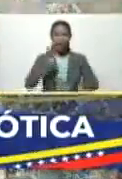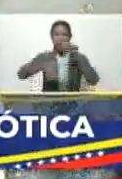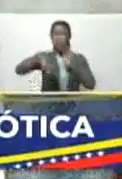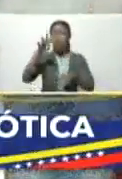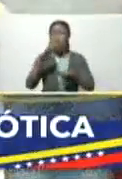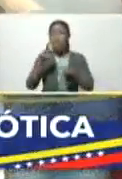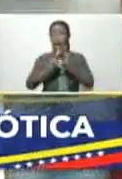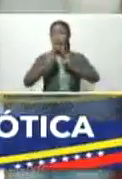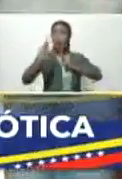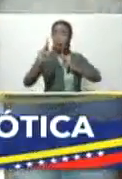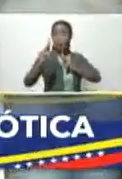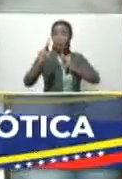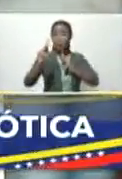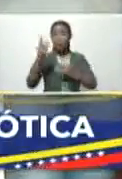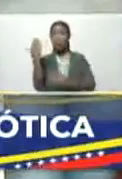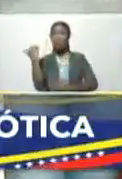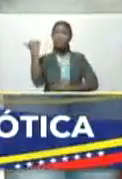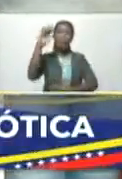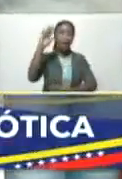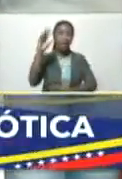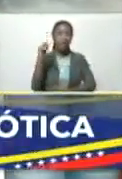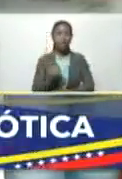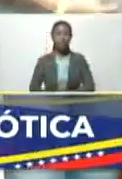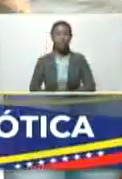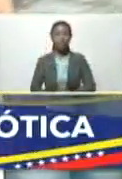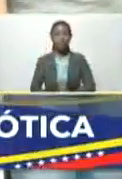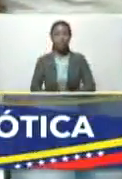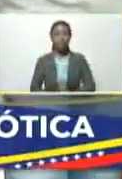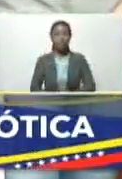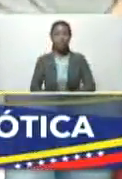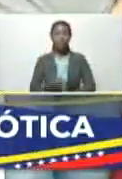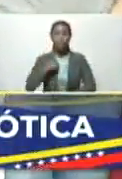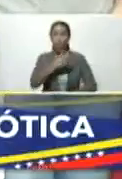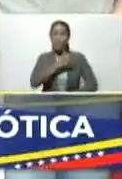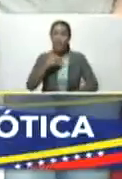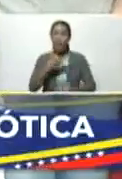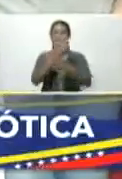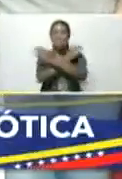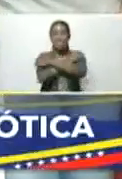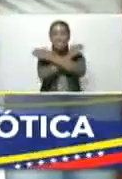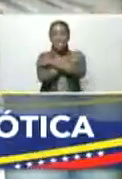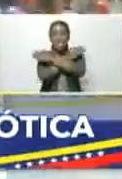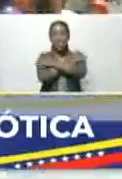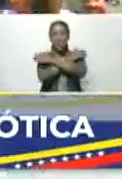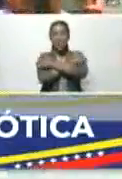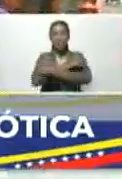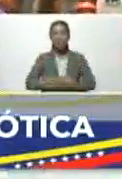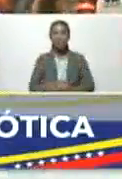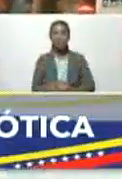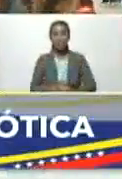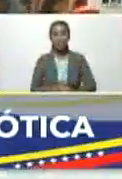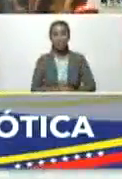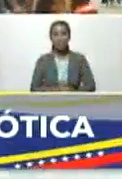14 kilómetros y más. Quiero felicitar